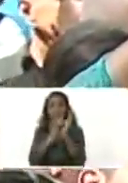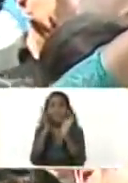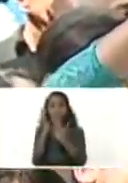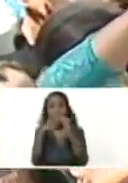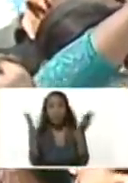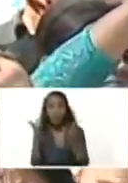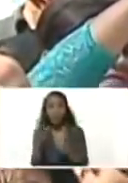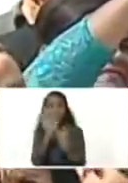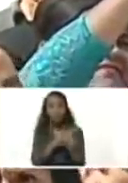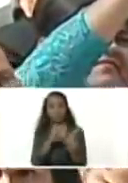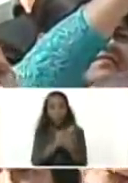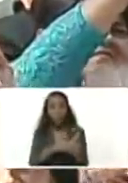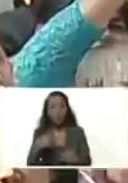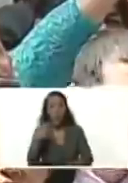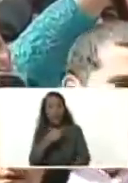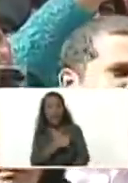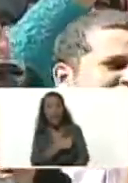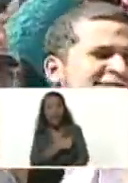que sana las heridas,